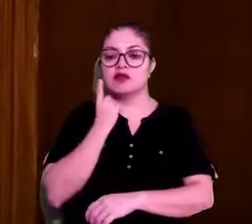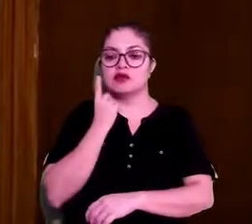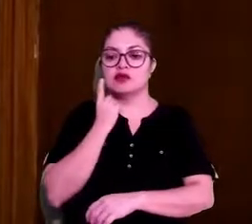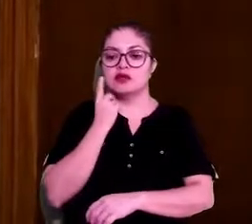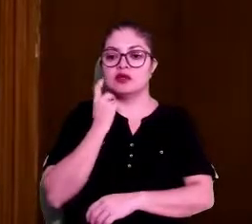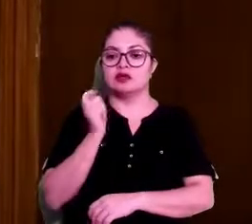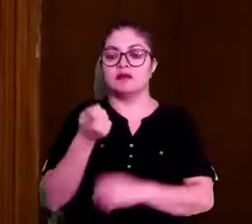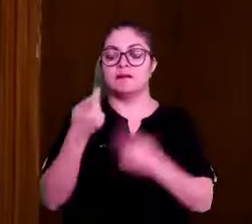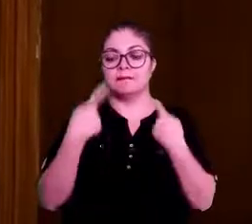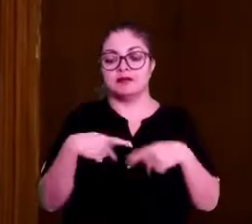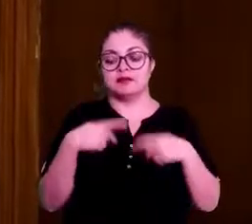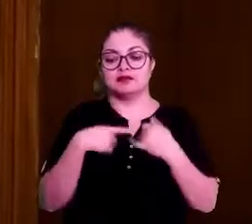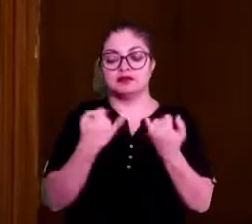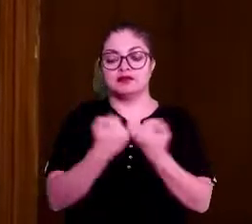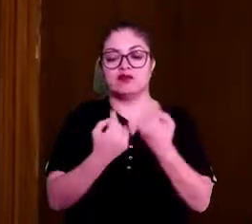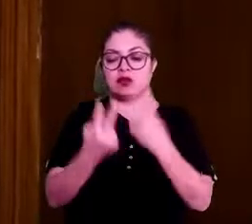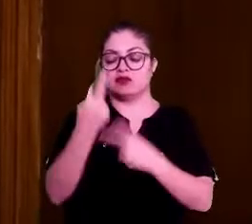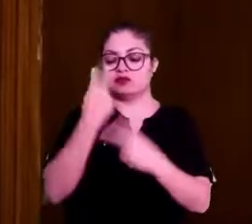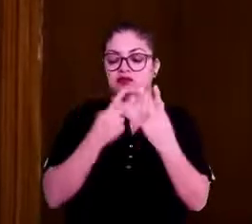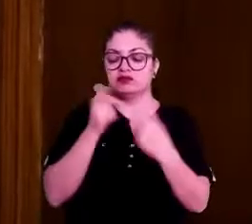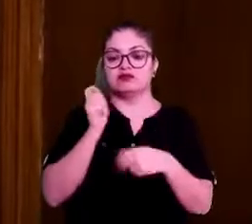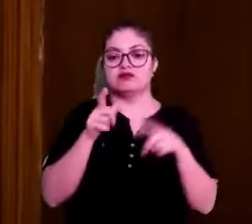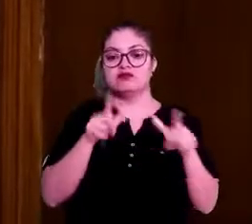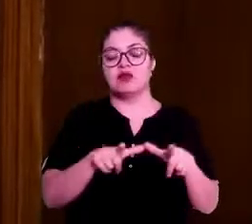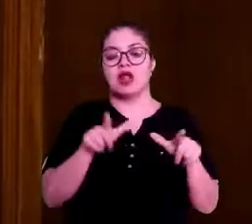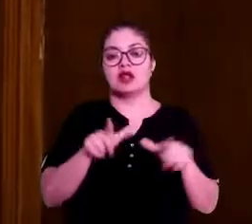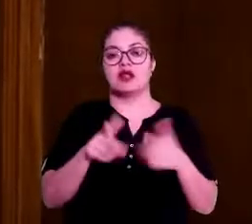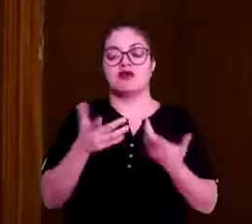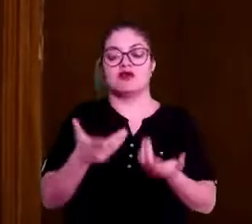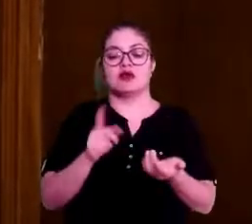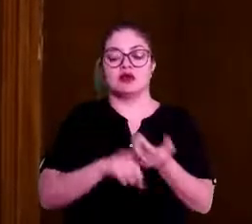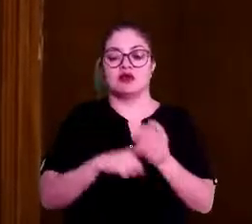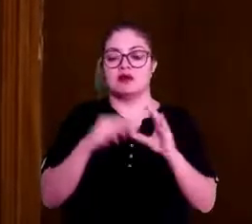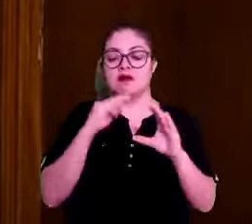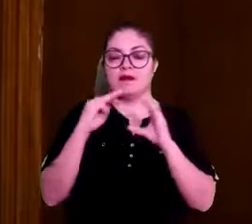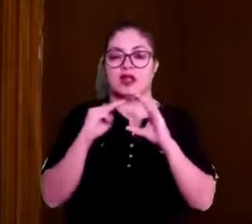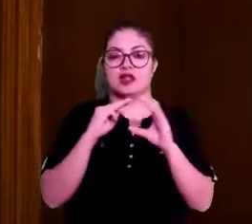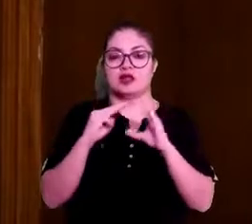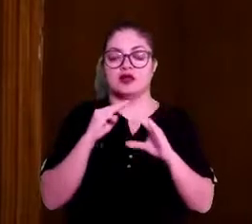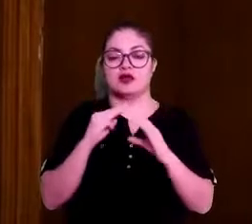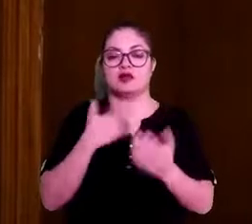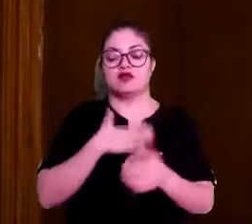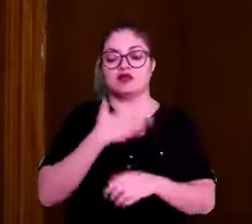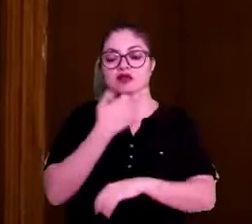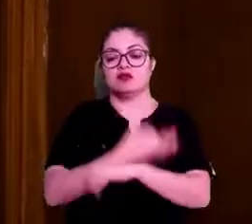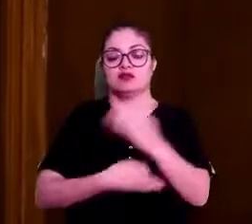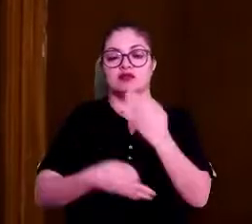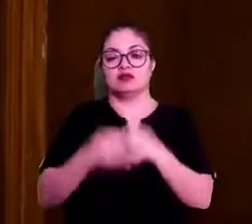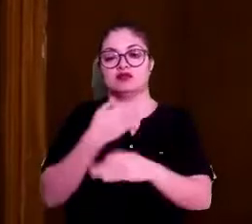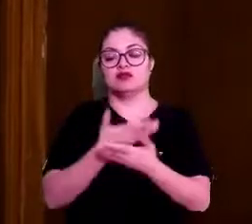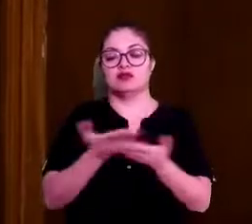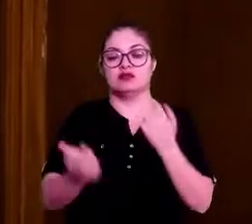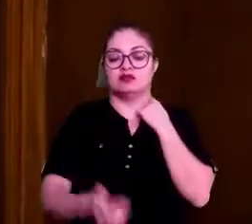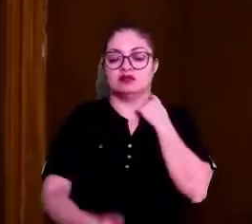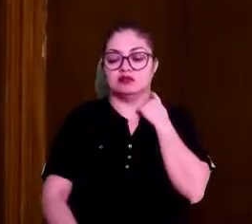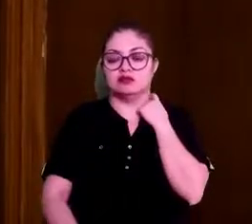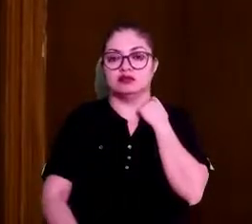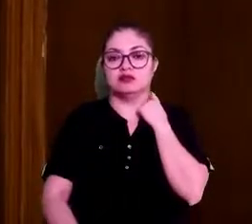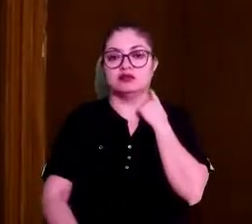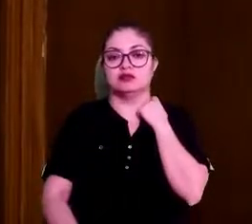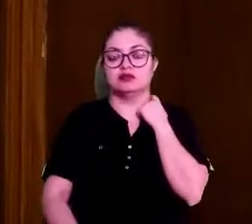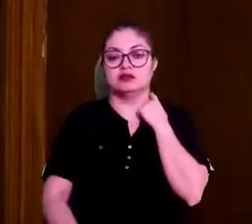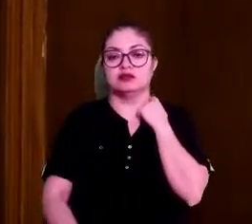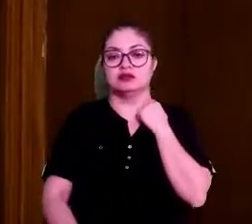las personas que nos siguen a través de las plataformas y medios de comunicación. Buenas tardes a todos. La